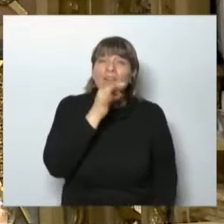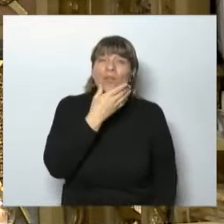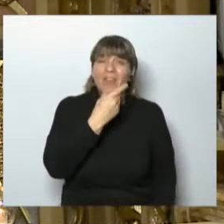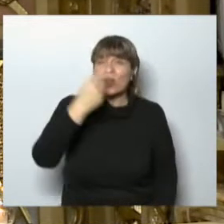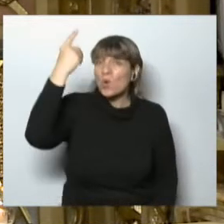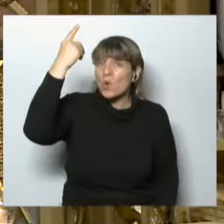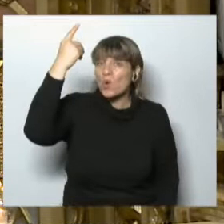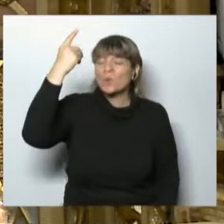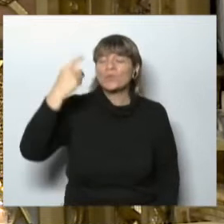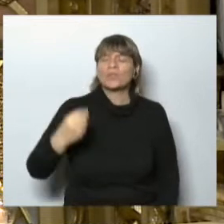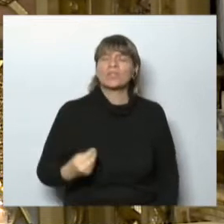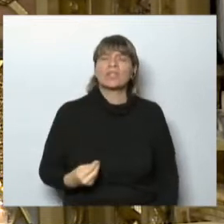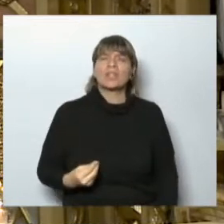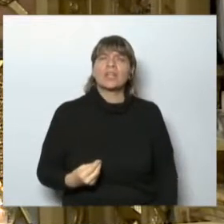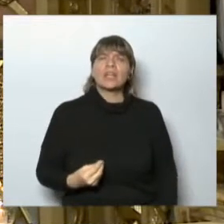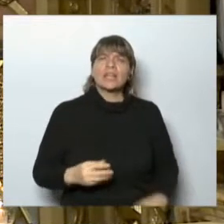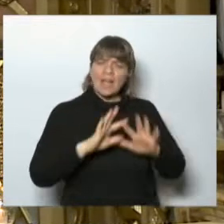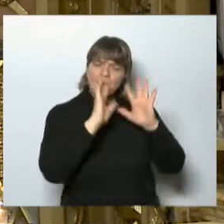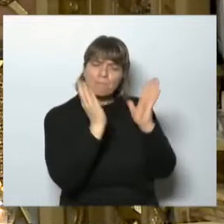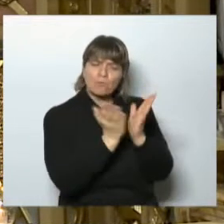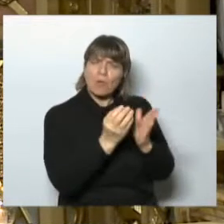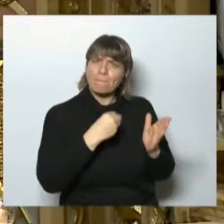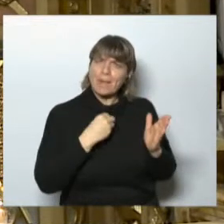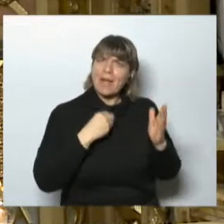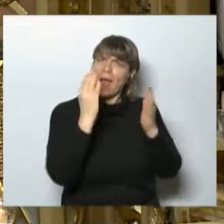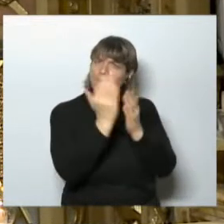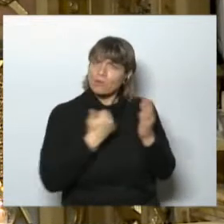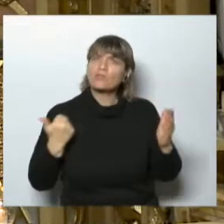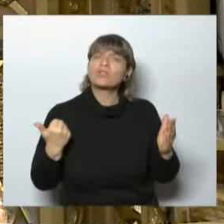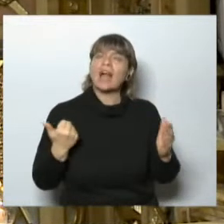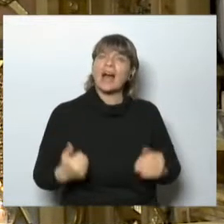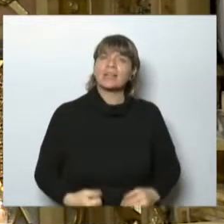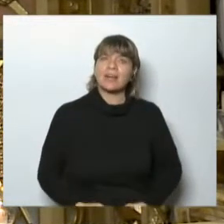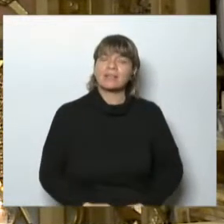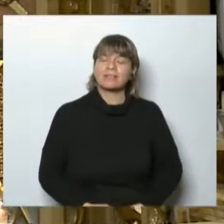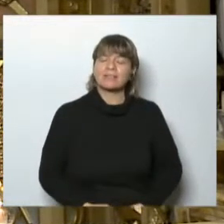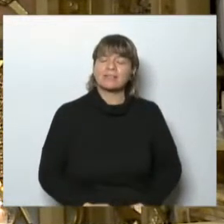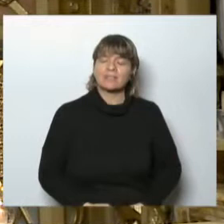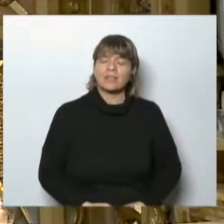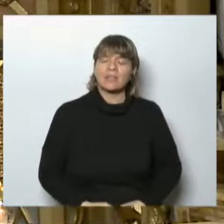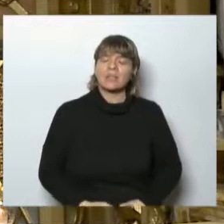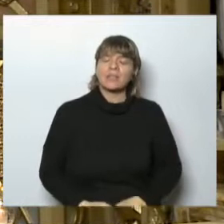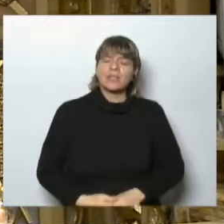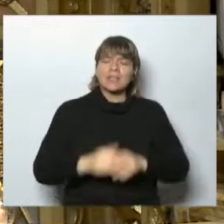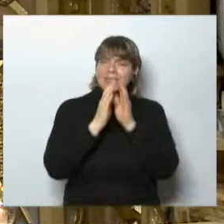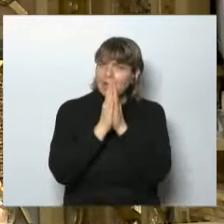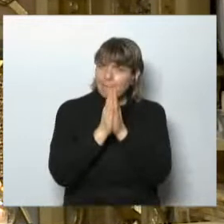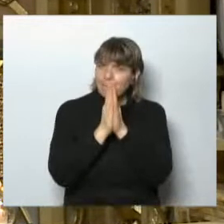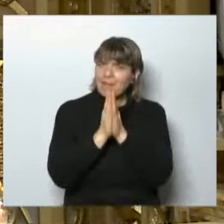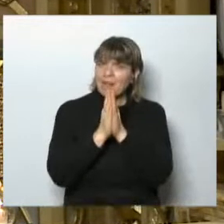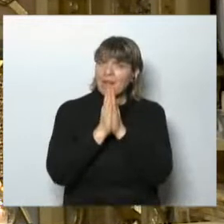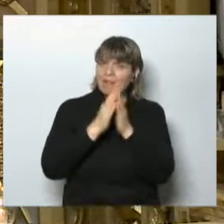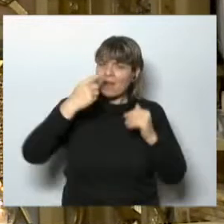Cordero de Dios, que quitas el pecado del mundo,